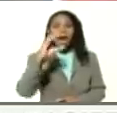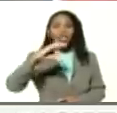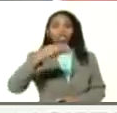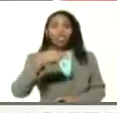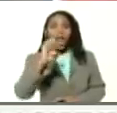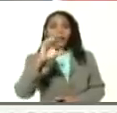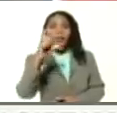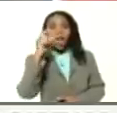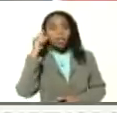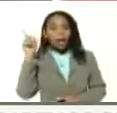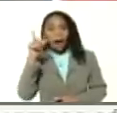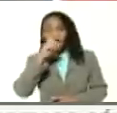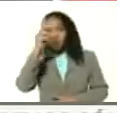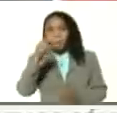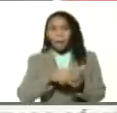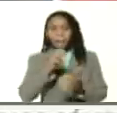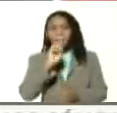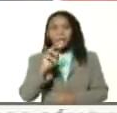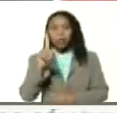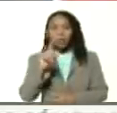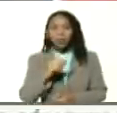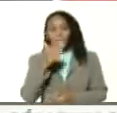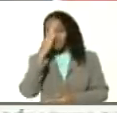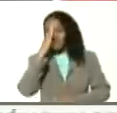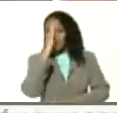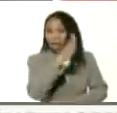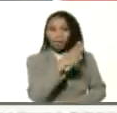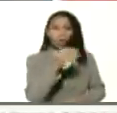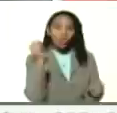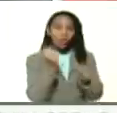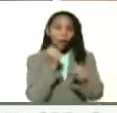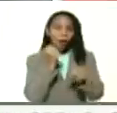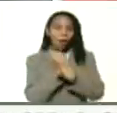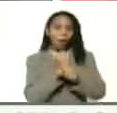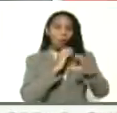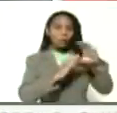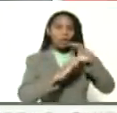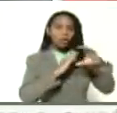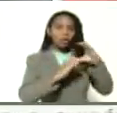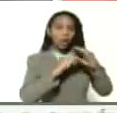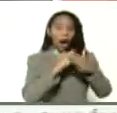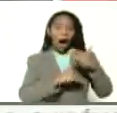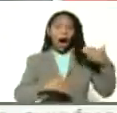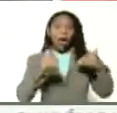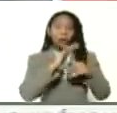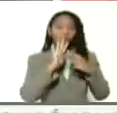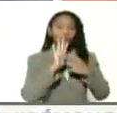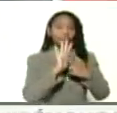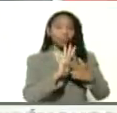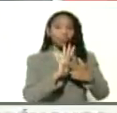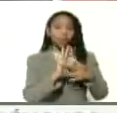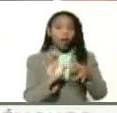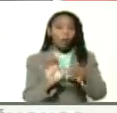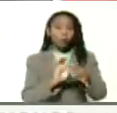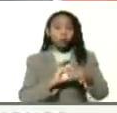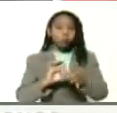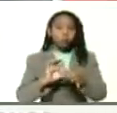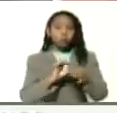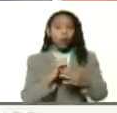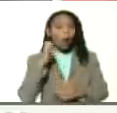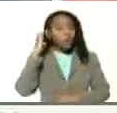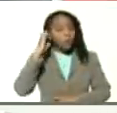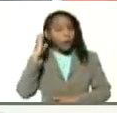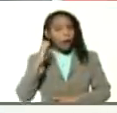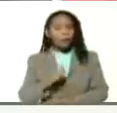año 2021, directamente gestiones con el alto representante de la Unión Europea, con